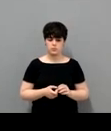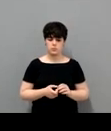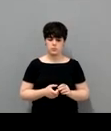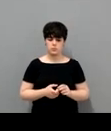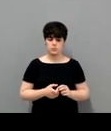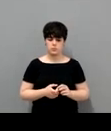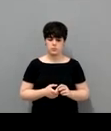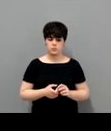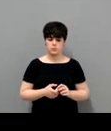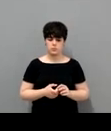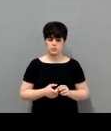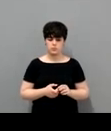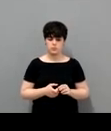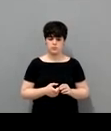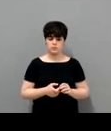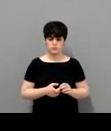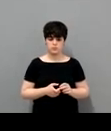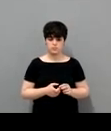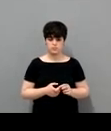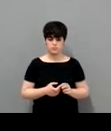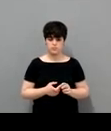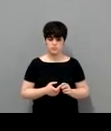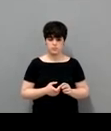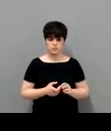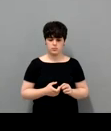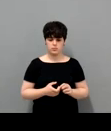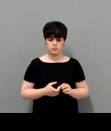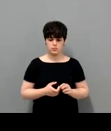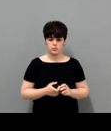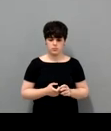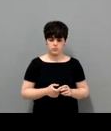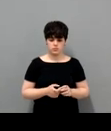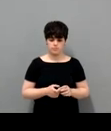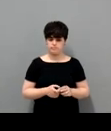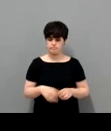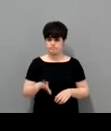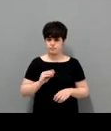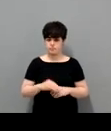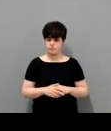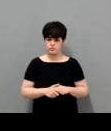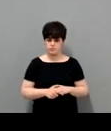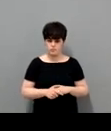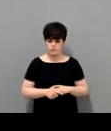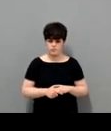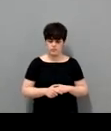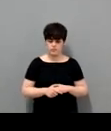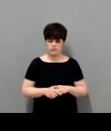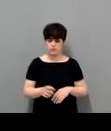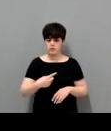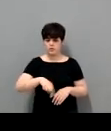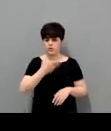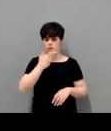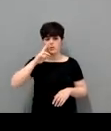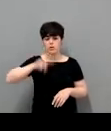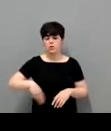empresa necesita de un par que se lo